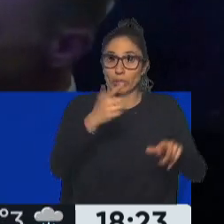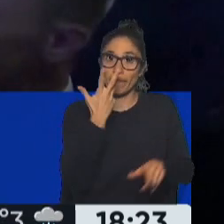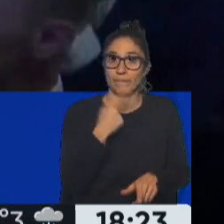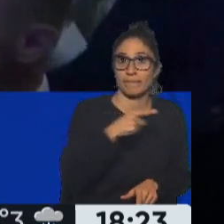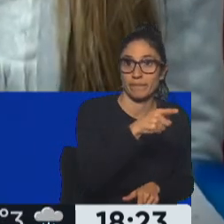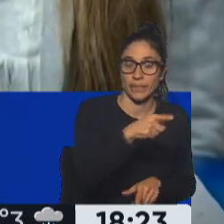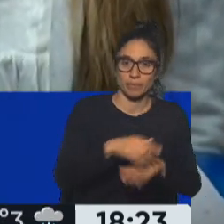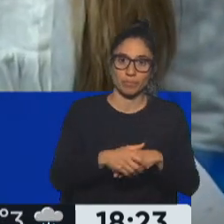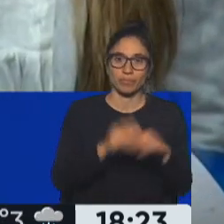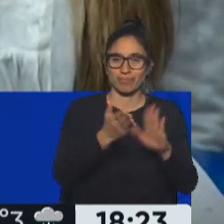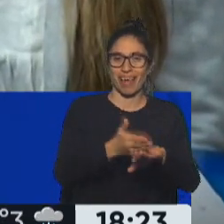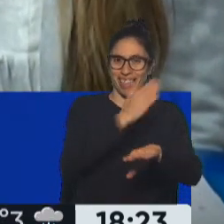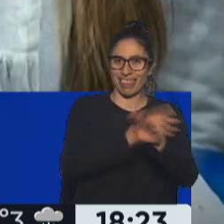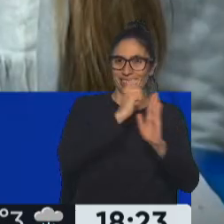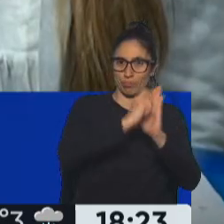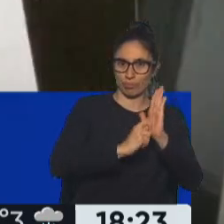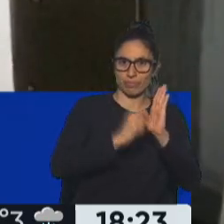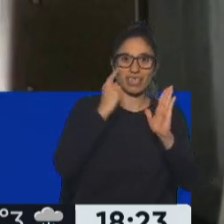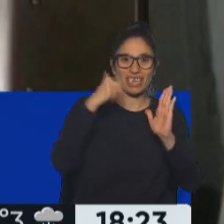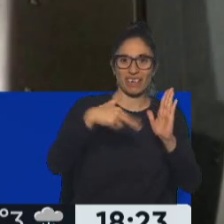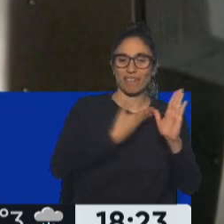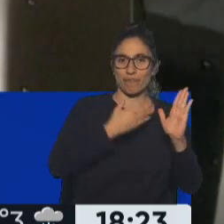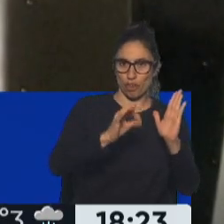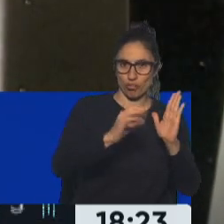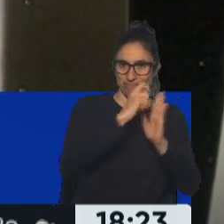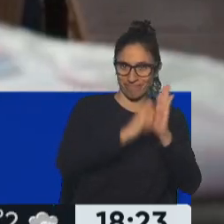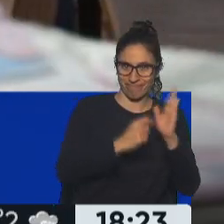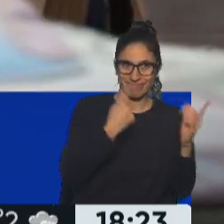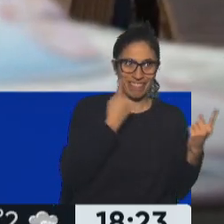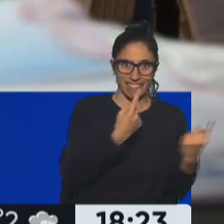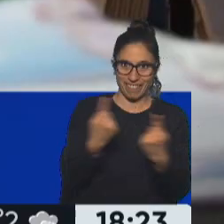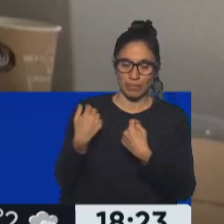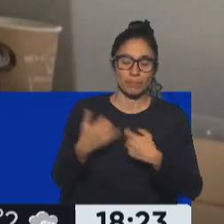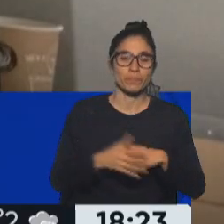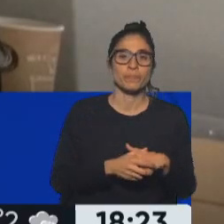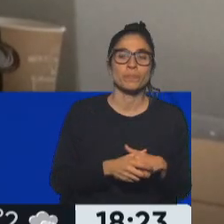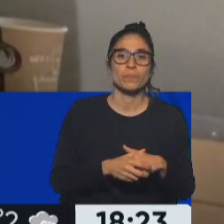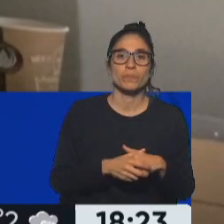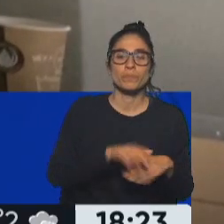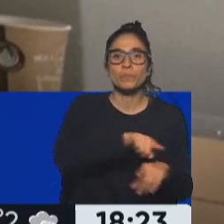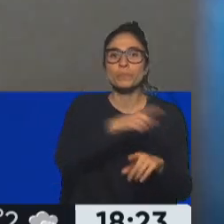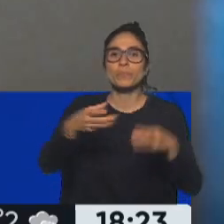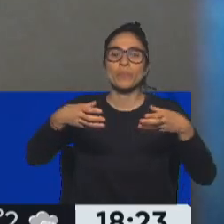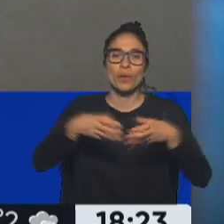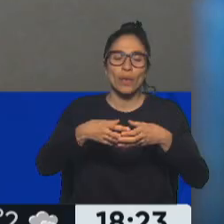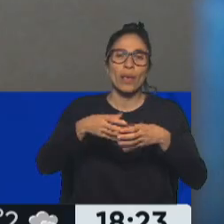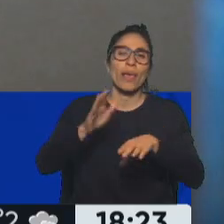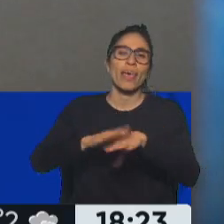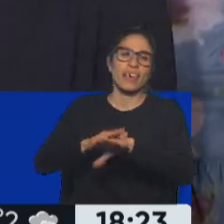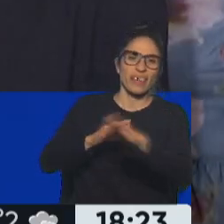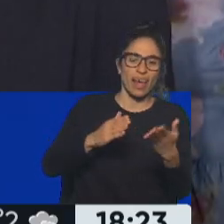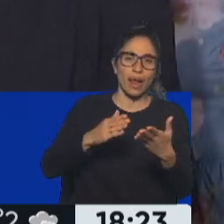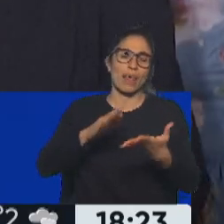la consultora IFOP. En segundo lugar, se ubicaría la coalición de izquierda Nuevo Frente Popular, que agrupa al